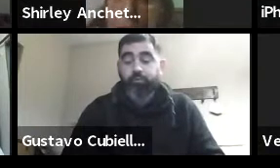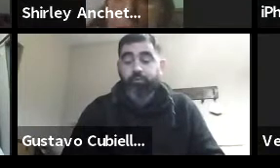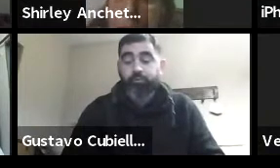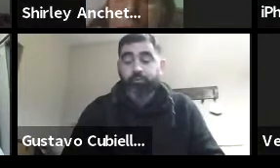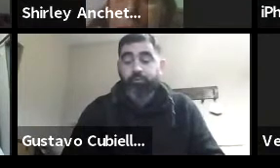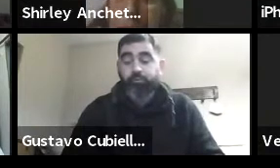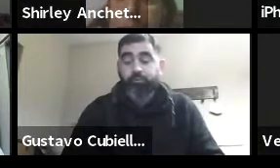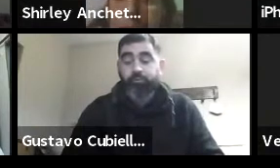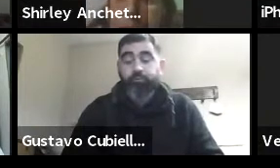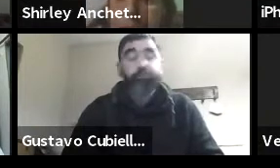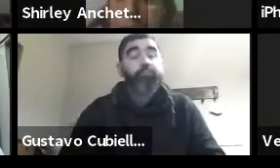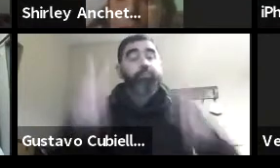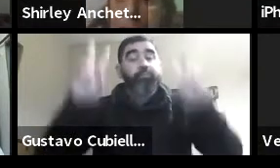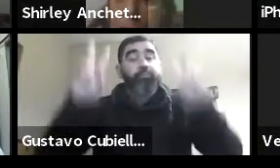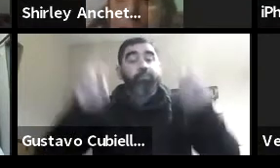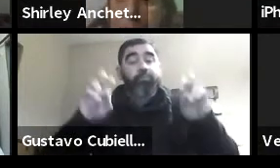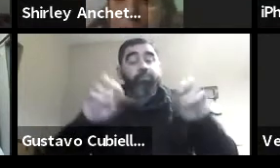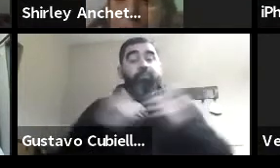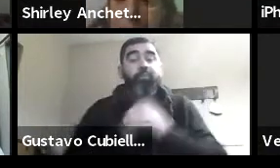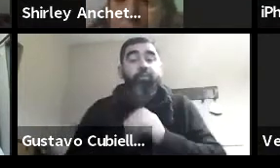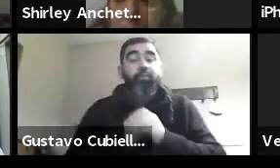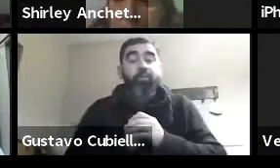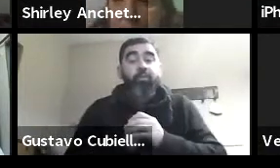En relación a si